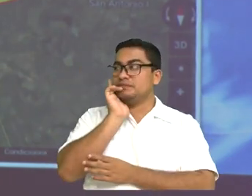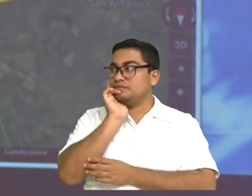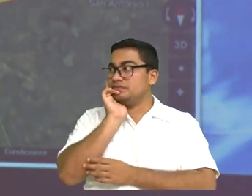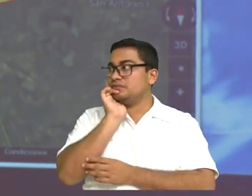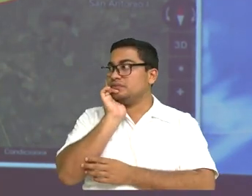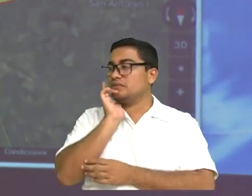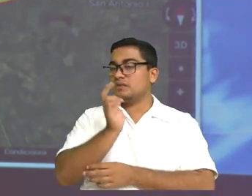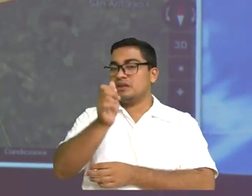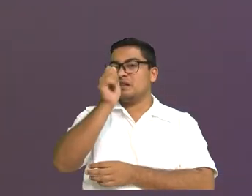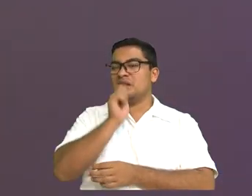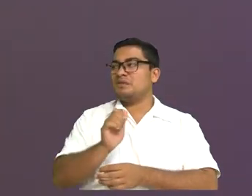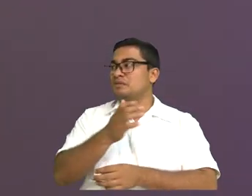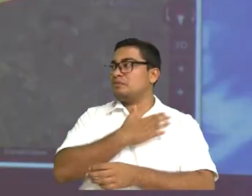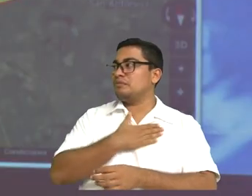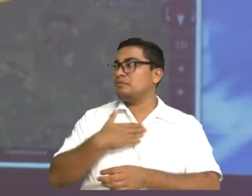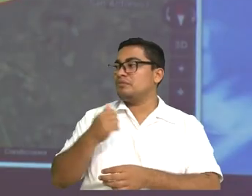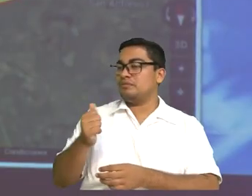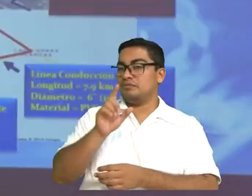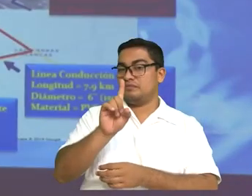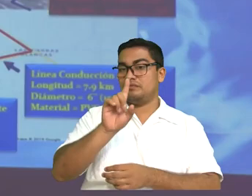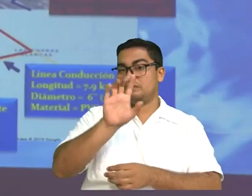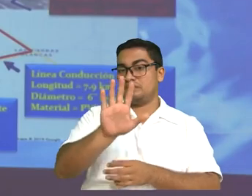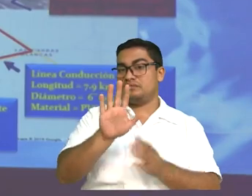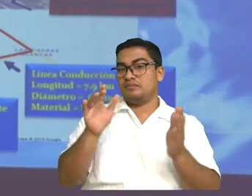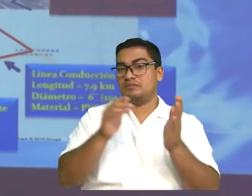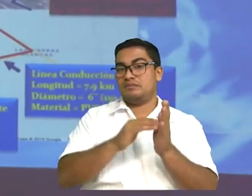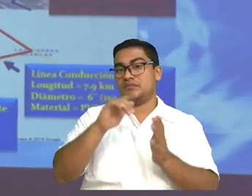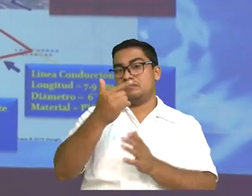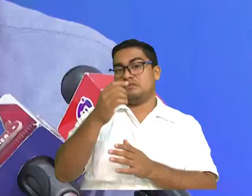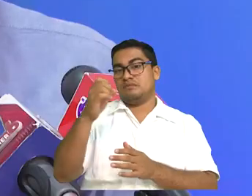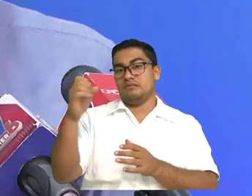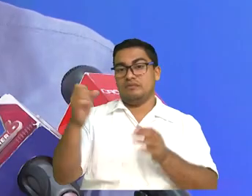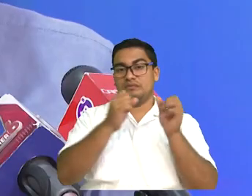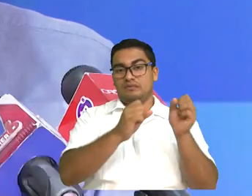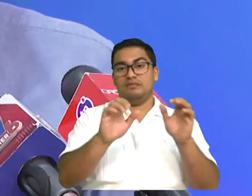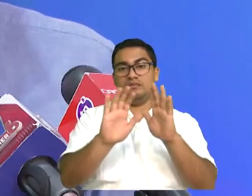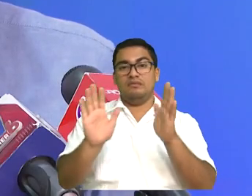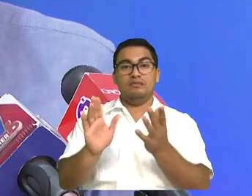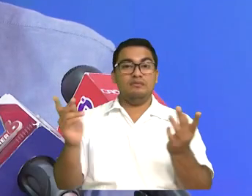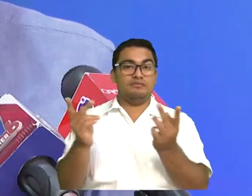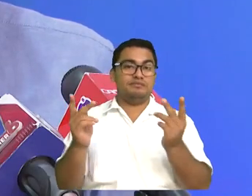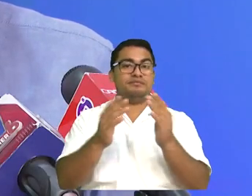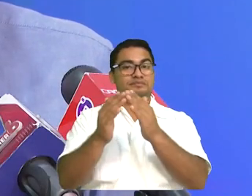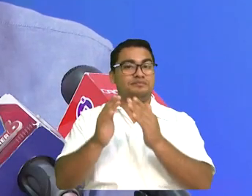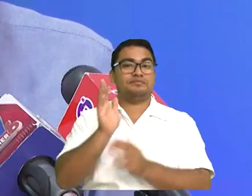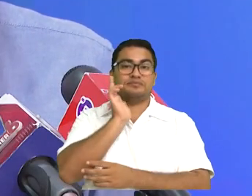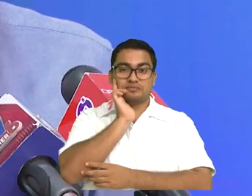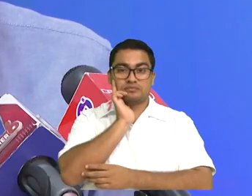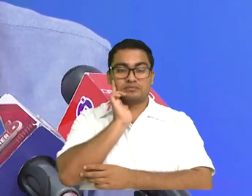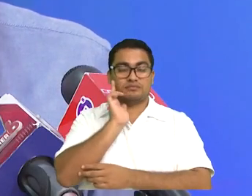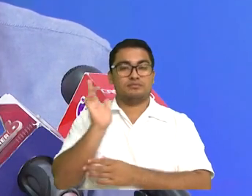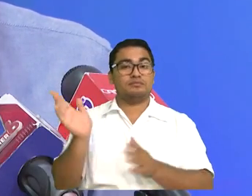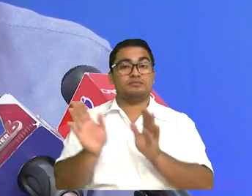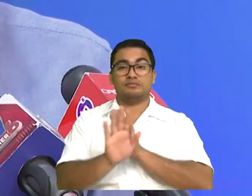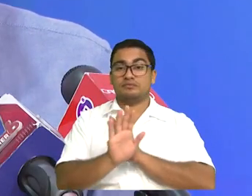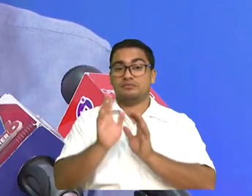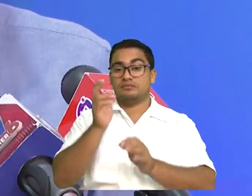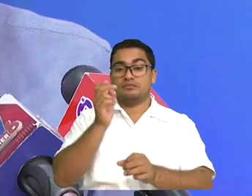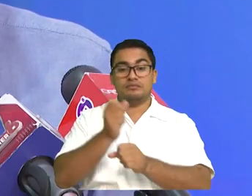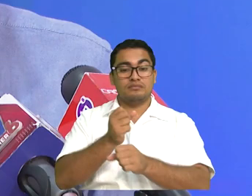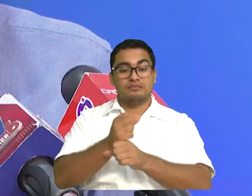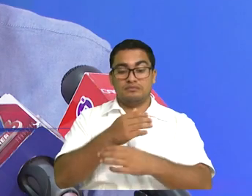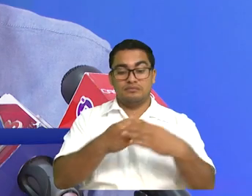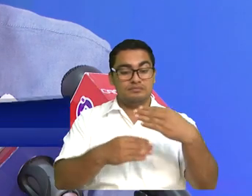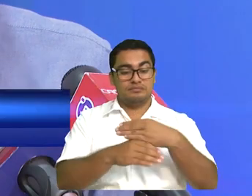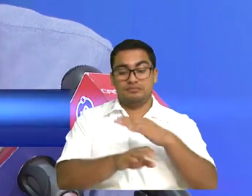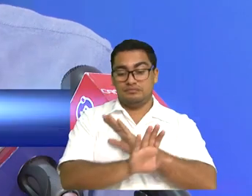el agua prácticamente a unos 15.700 hermanos de toda la ciudad de Darío. Otro tema importante es que una vez que finalicemos este pozo,